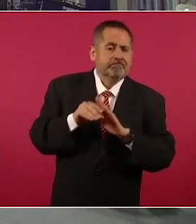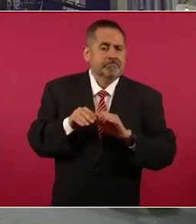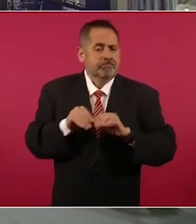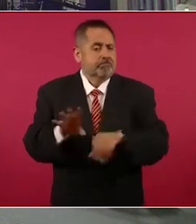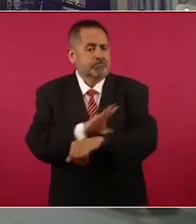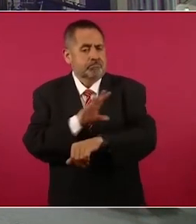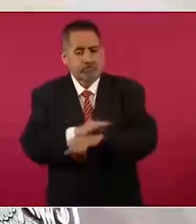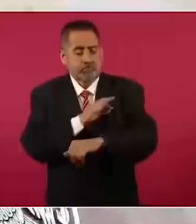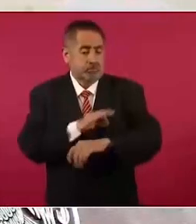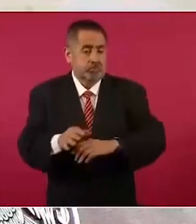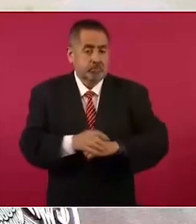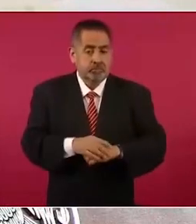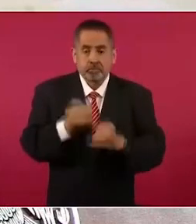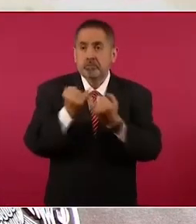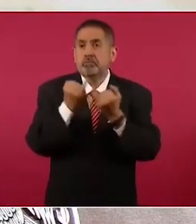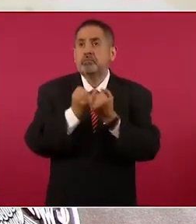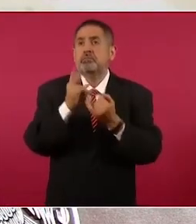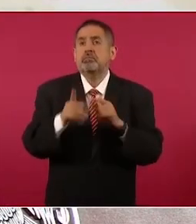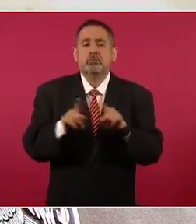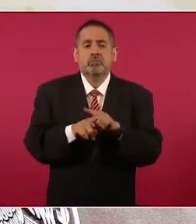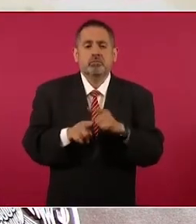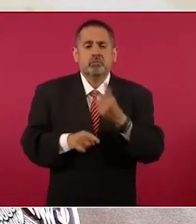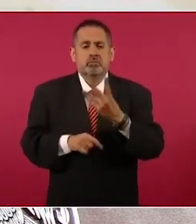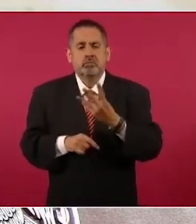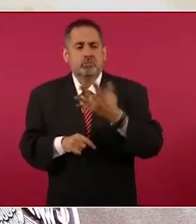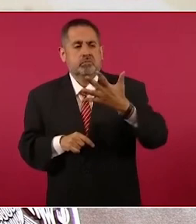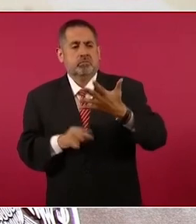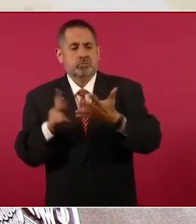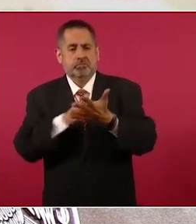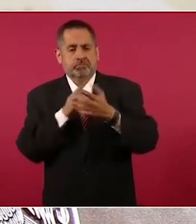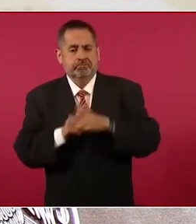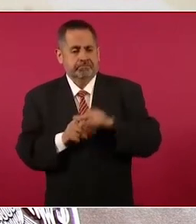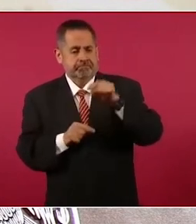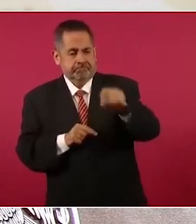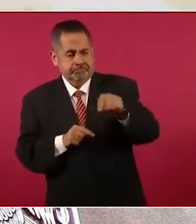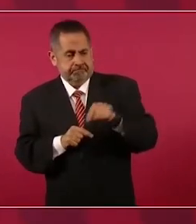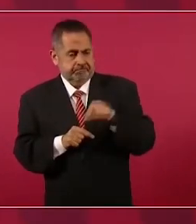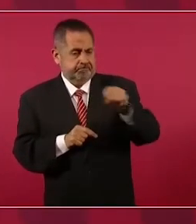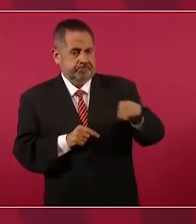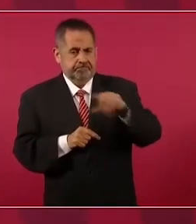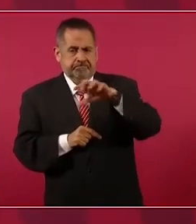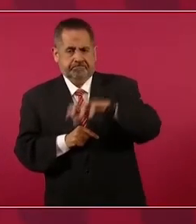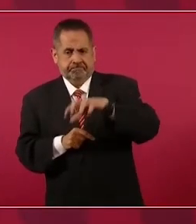Se está pensando en replicarla 4 o 5 veces en Sonora,